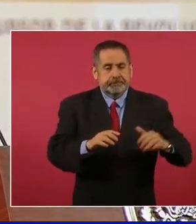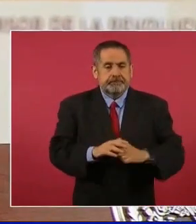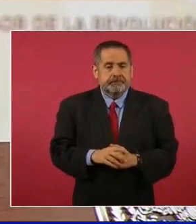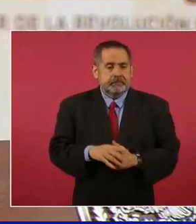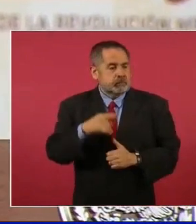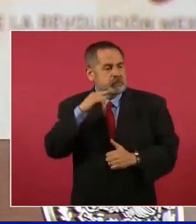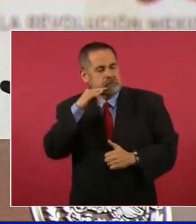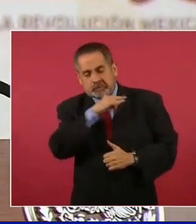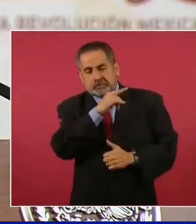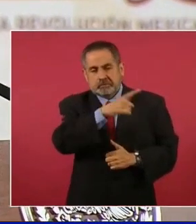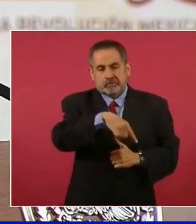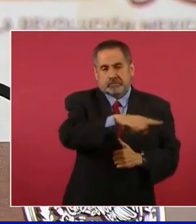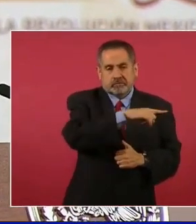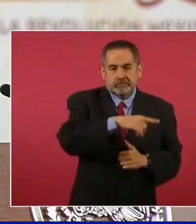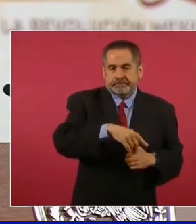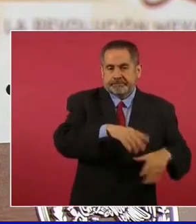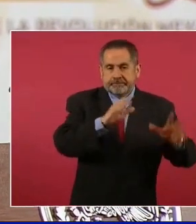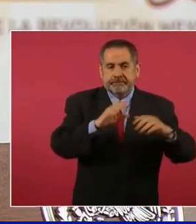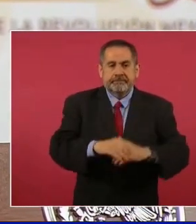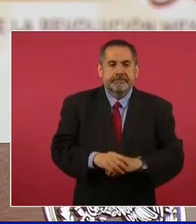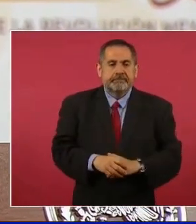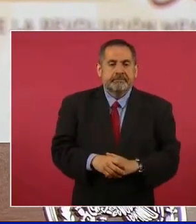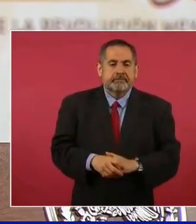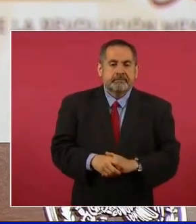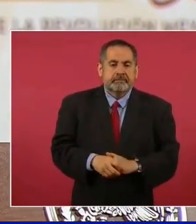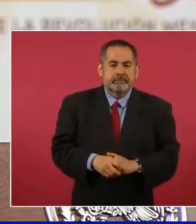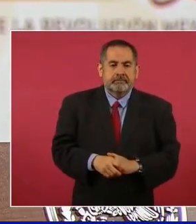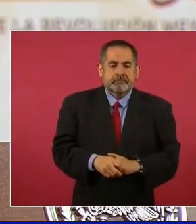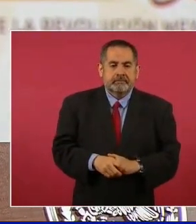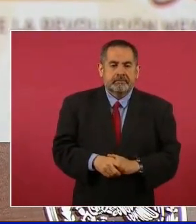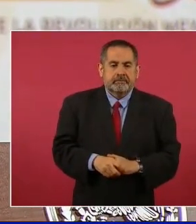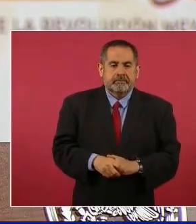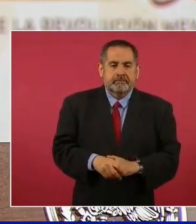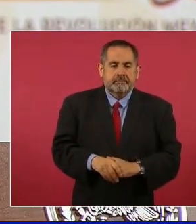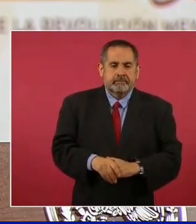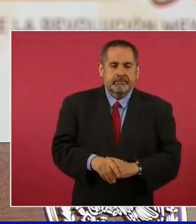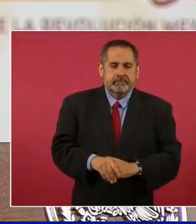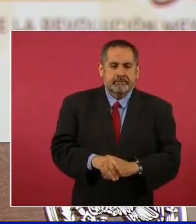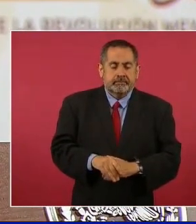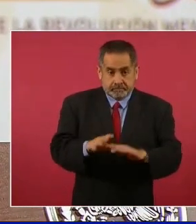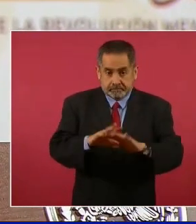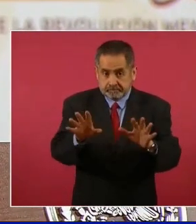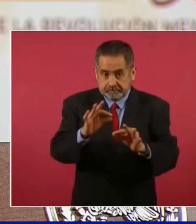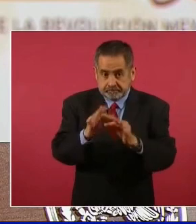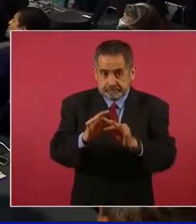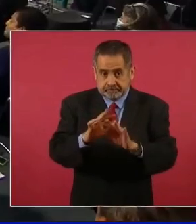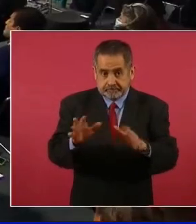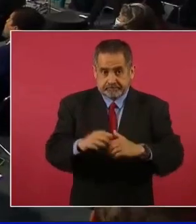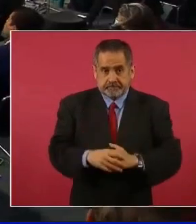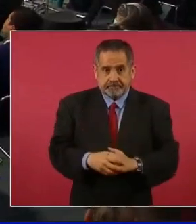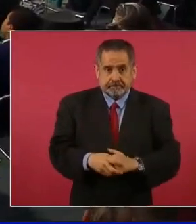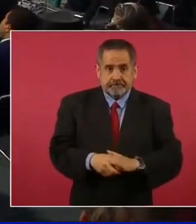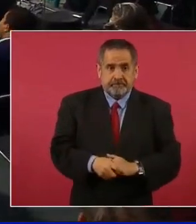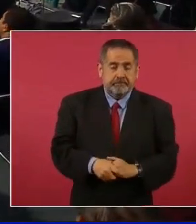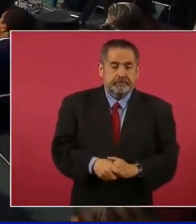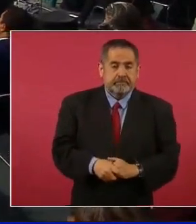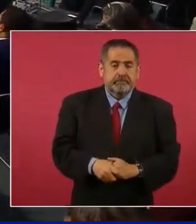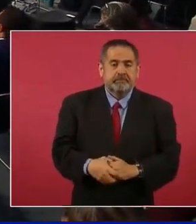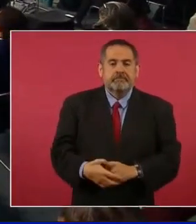de hipócrita. ¿Ya? Gracias.